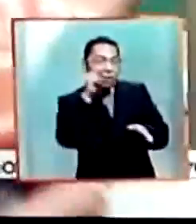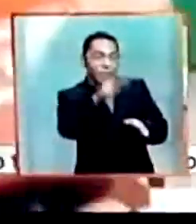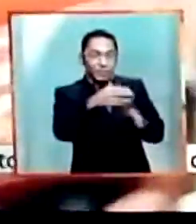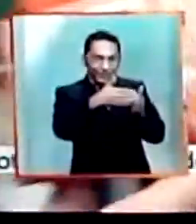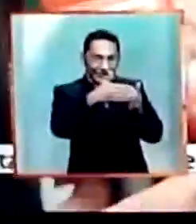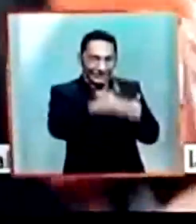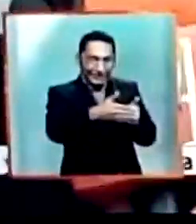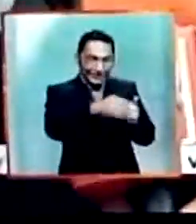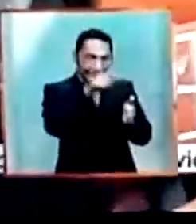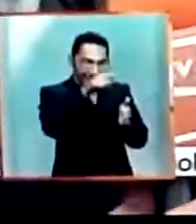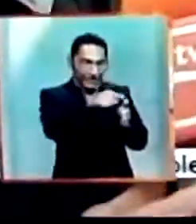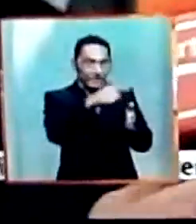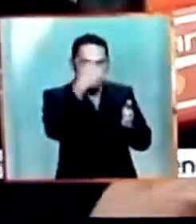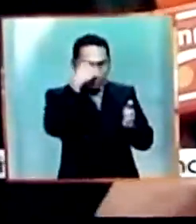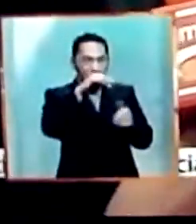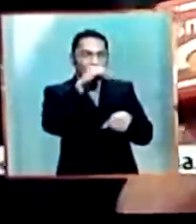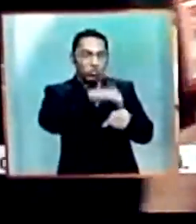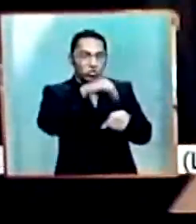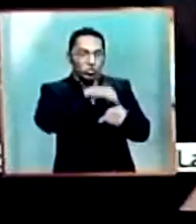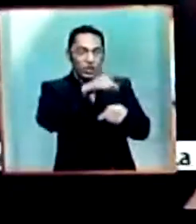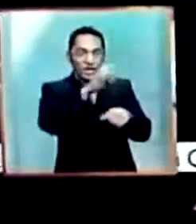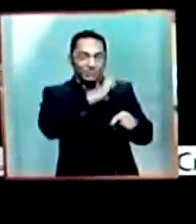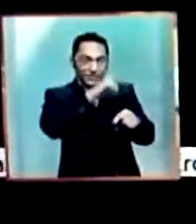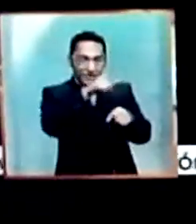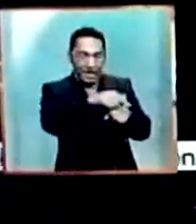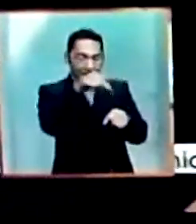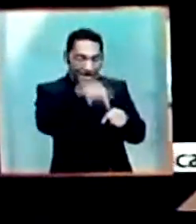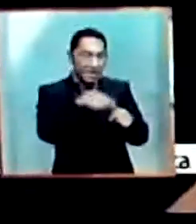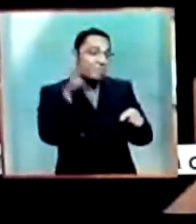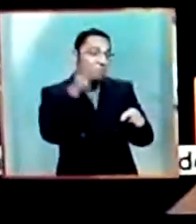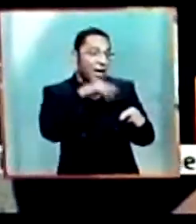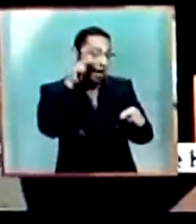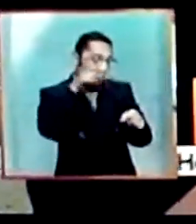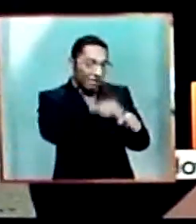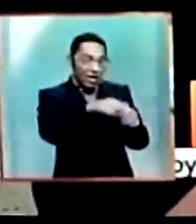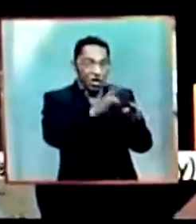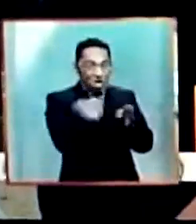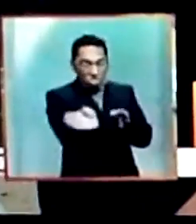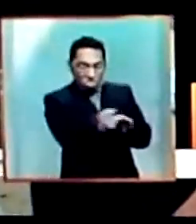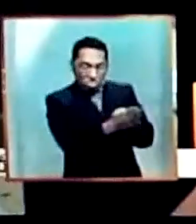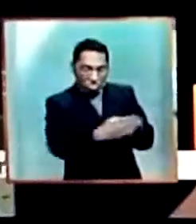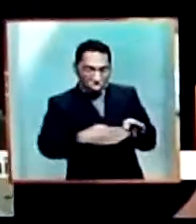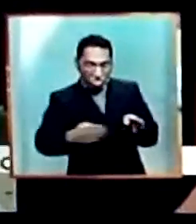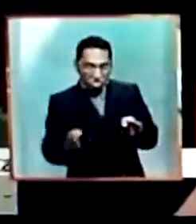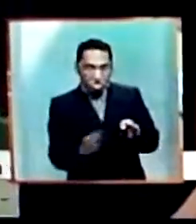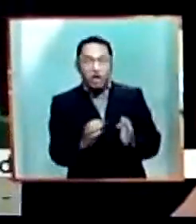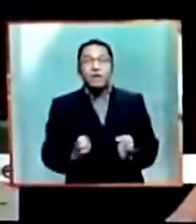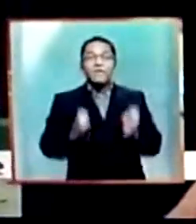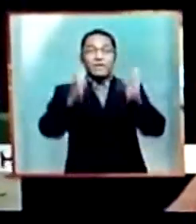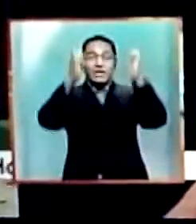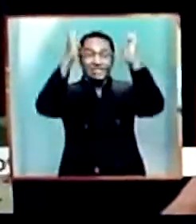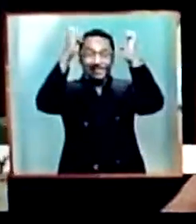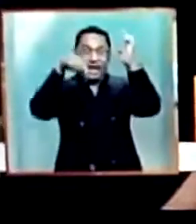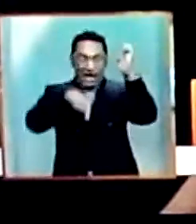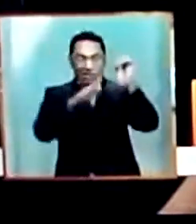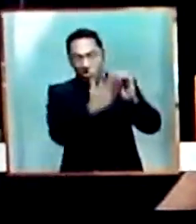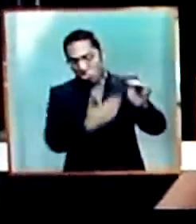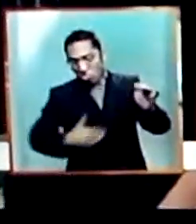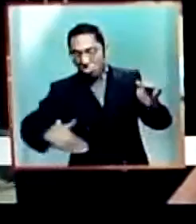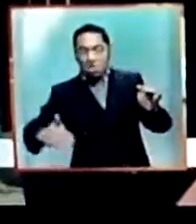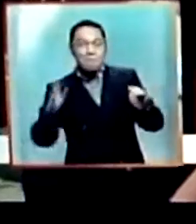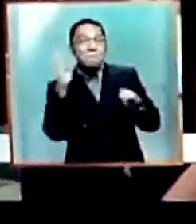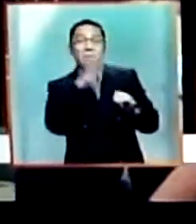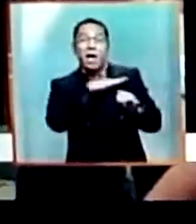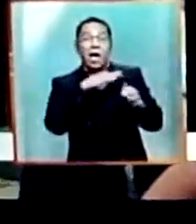que es la consulta externa de especialidades y atraviesa en forma a 45 por lo que es la torre de hospitalización. Mas, sin